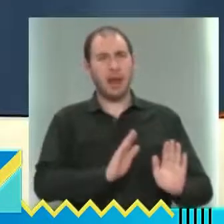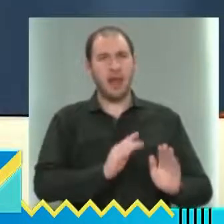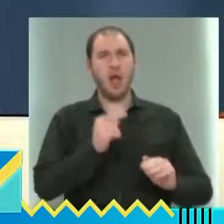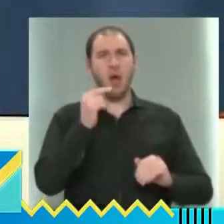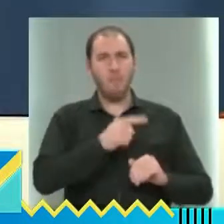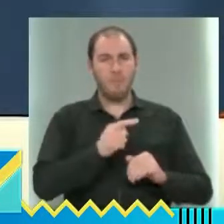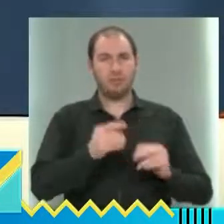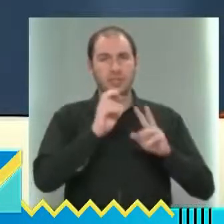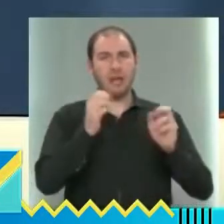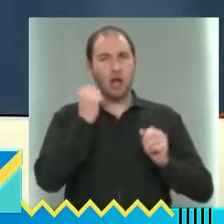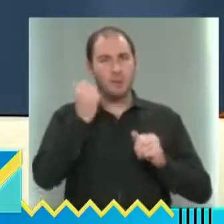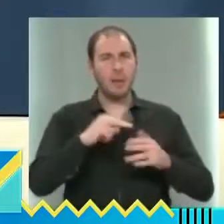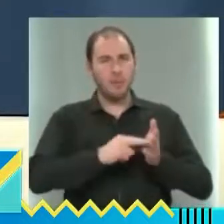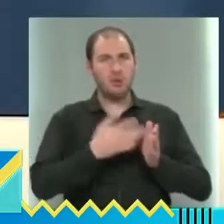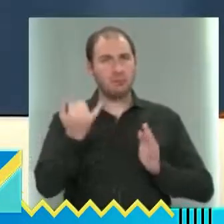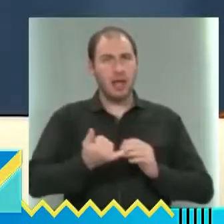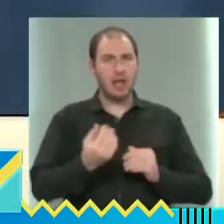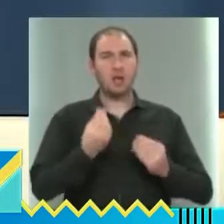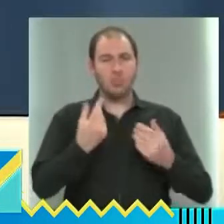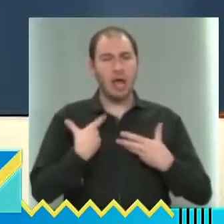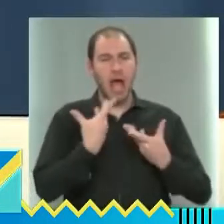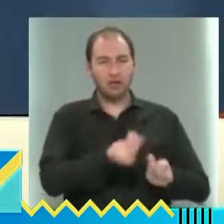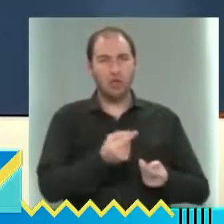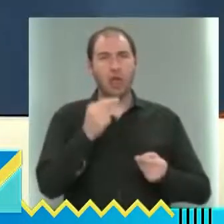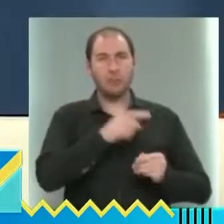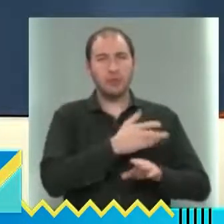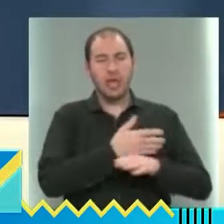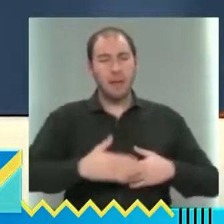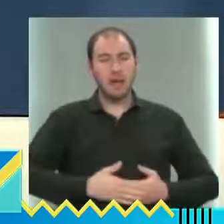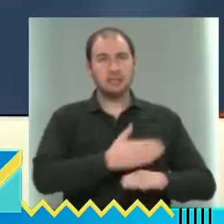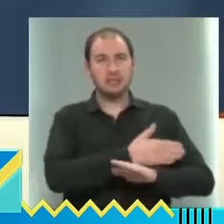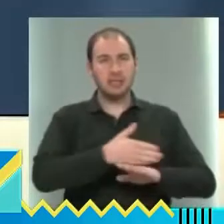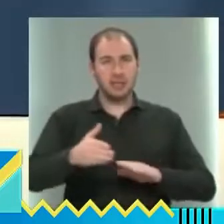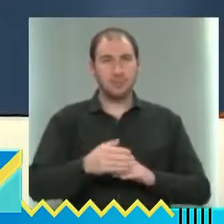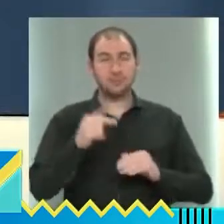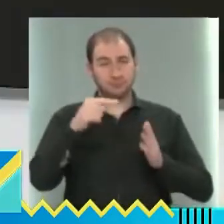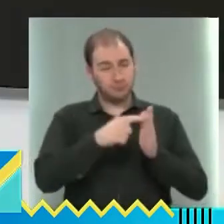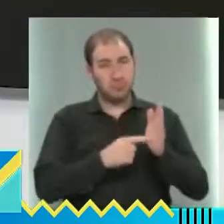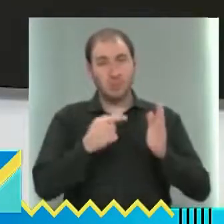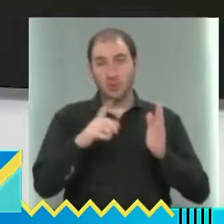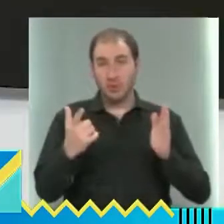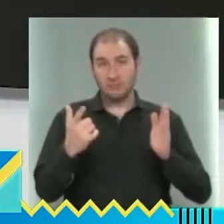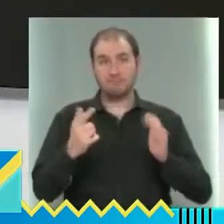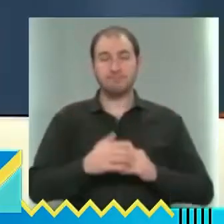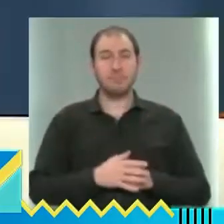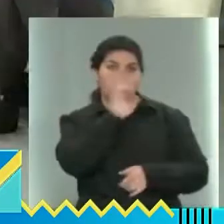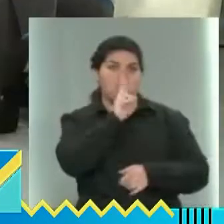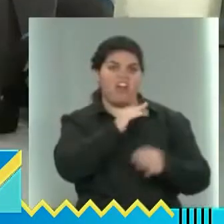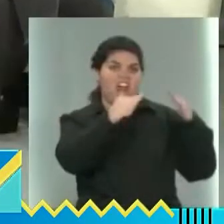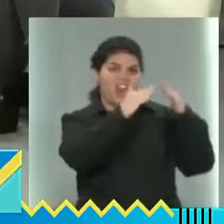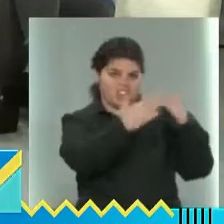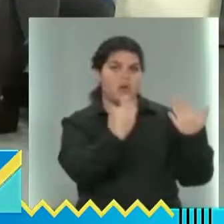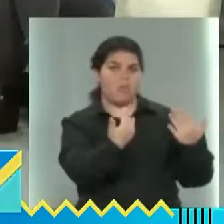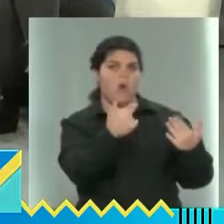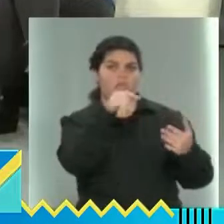estás en una situación económica vulnerable, ¿cómo te puedo ayudar para que vos continúes con ese embarazo? ¿Esa opción está? No. Somos realmente libres.